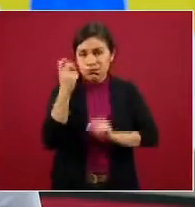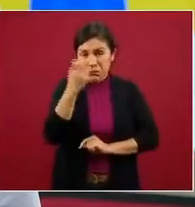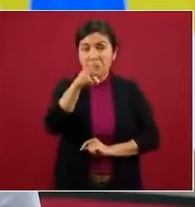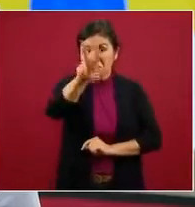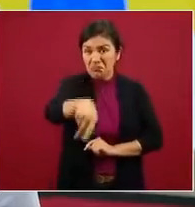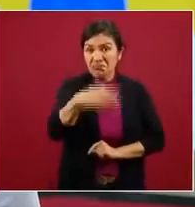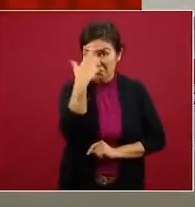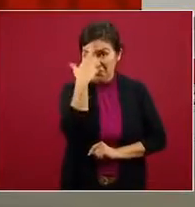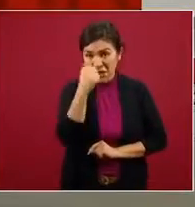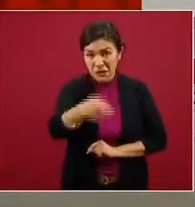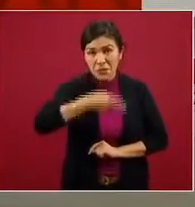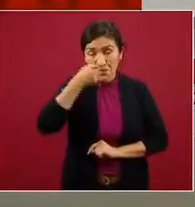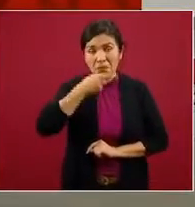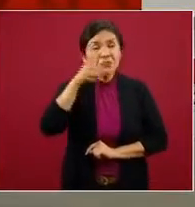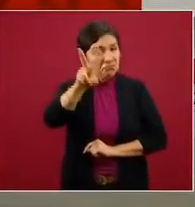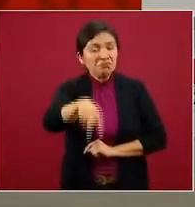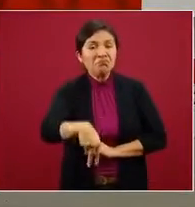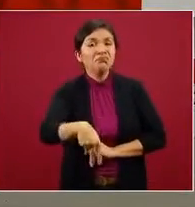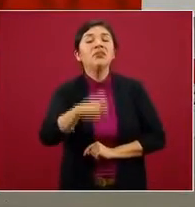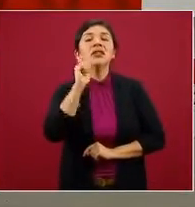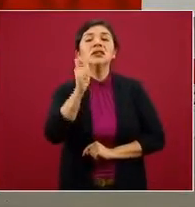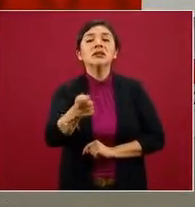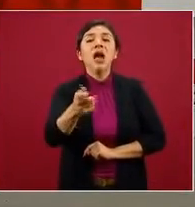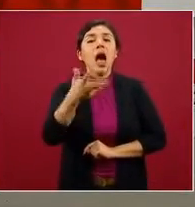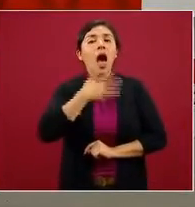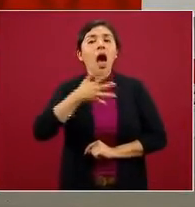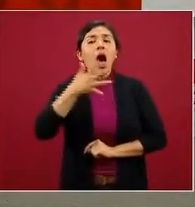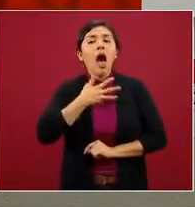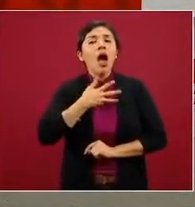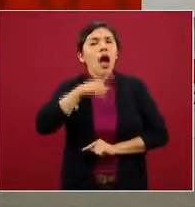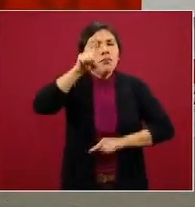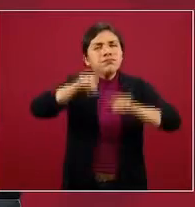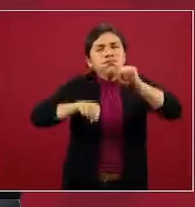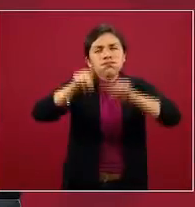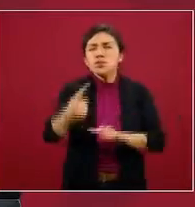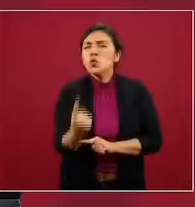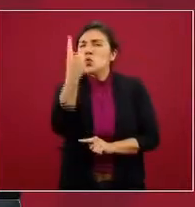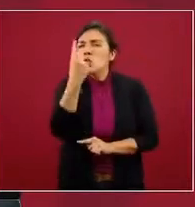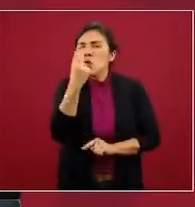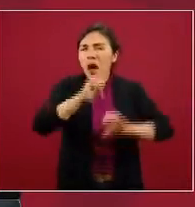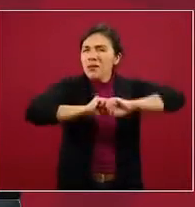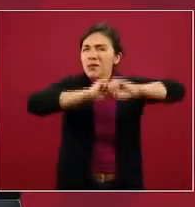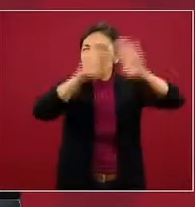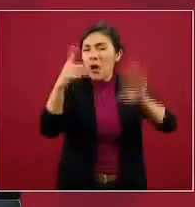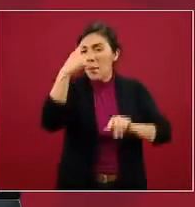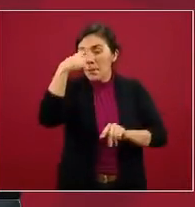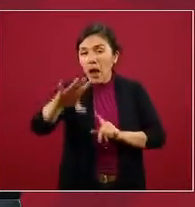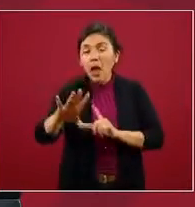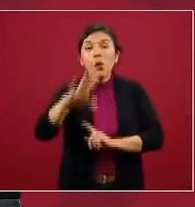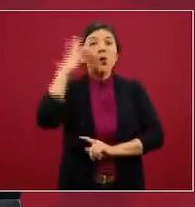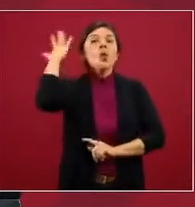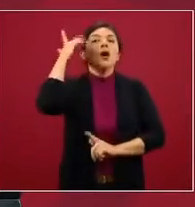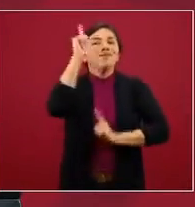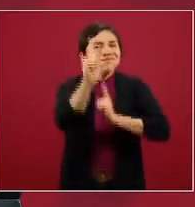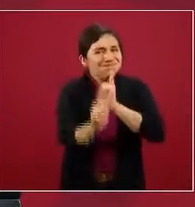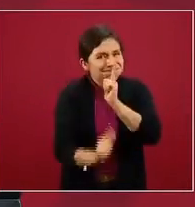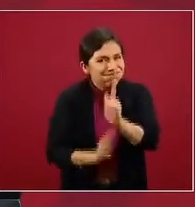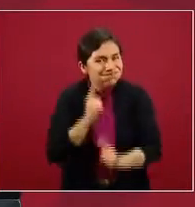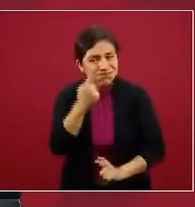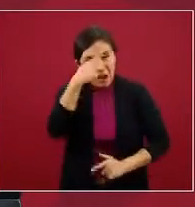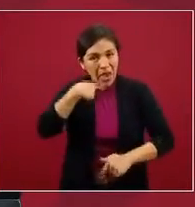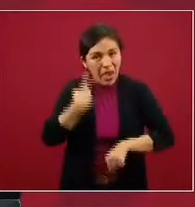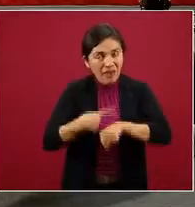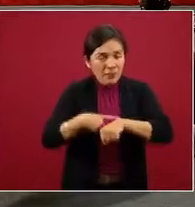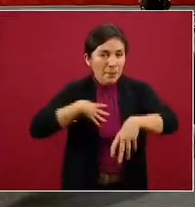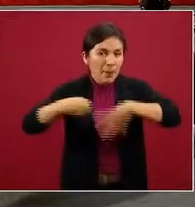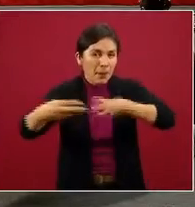sí, efectivamente, como usted correctamente lo observa, hay un indicador muy claro de desaceleración de la epidemia que